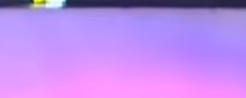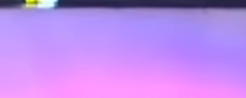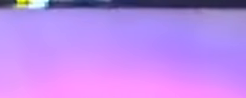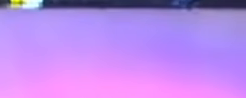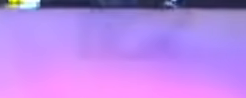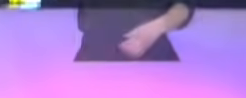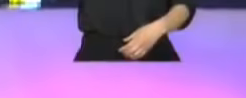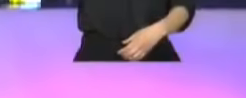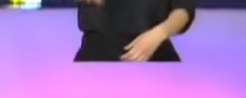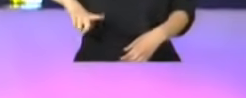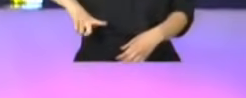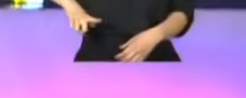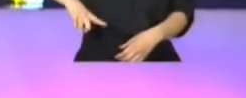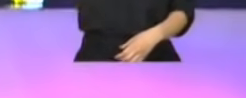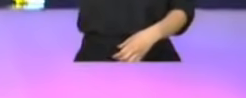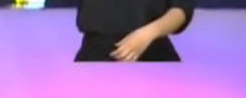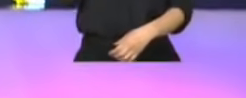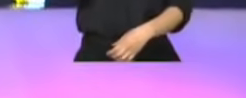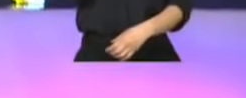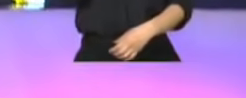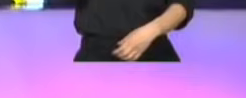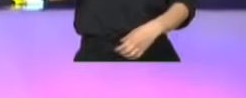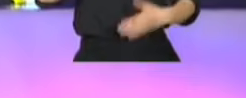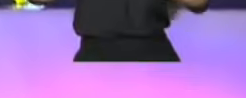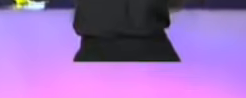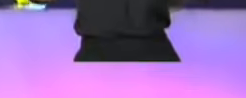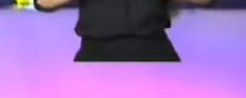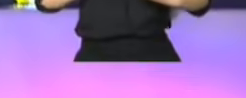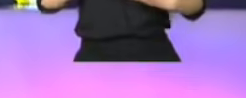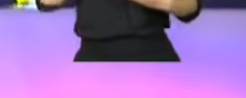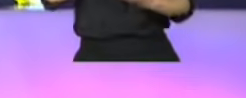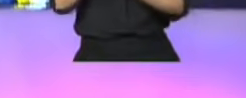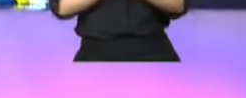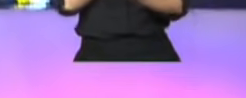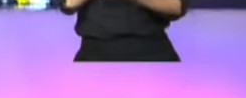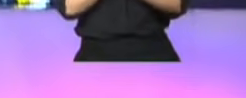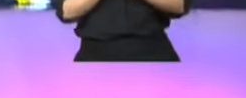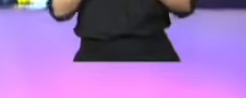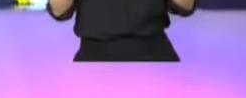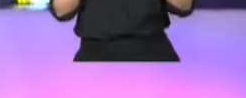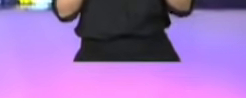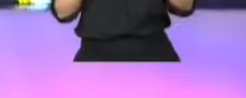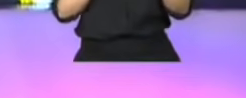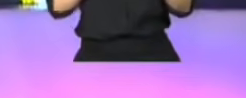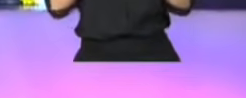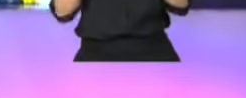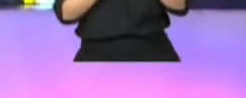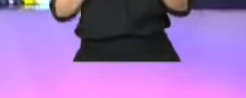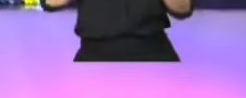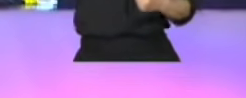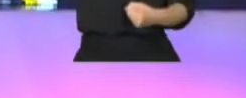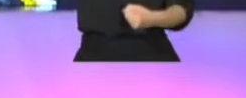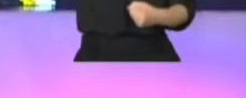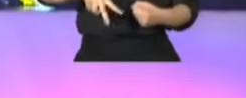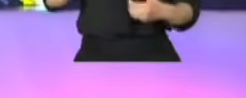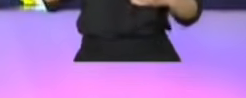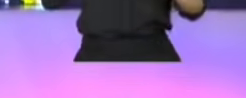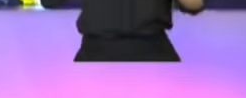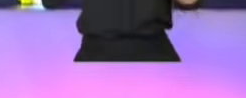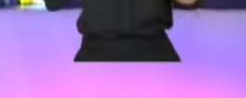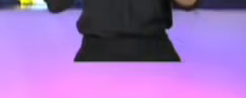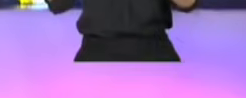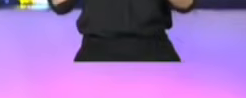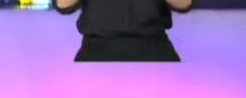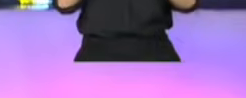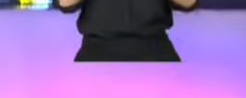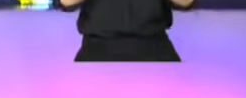y quiero que confíen en mí porque las propuestas, lo que yo voy a hacer con ustedes va a ser algo que en realidad jamás